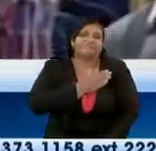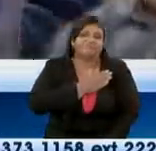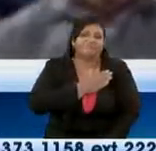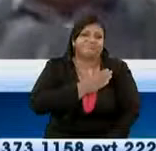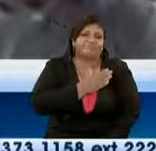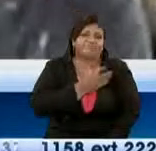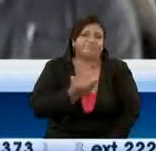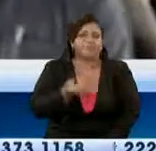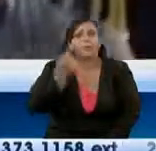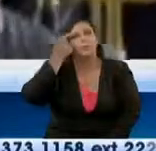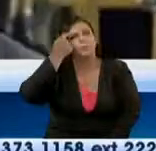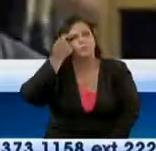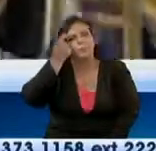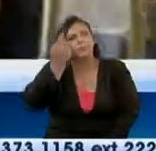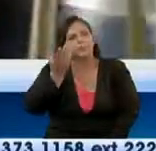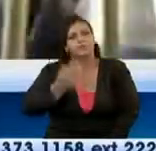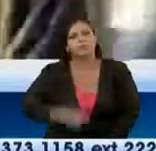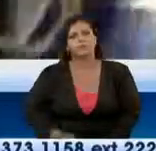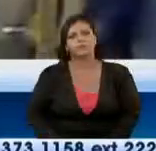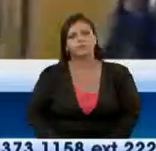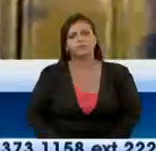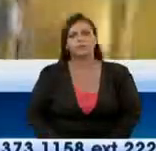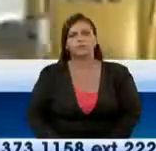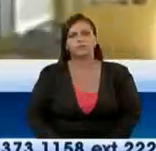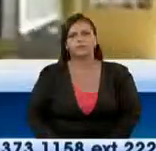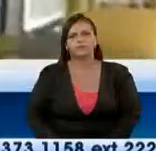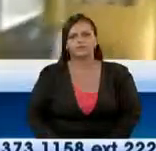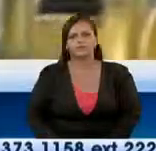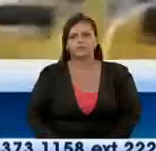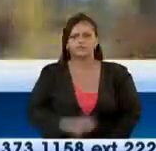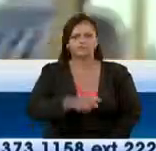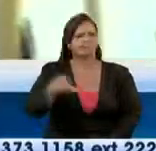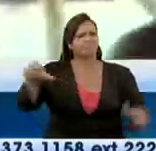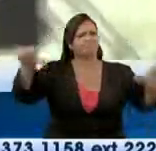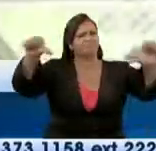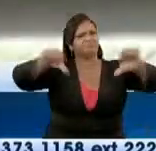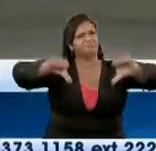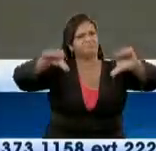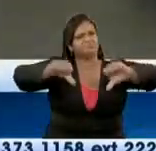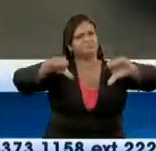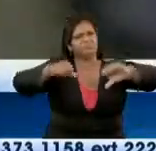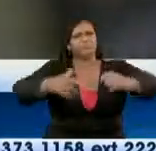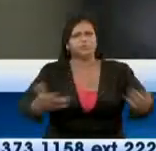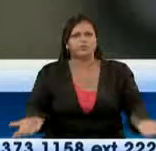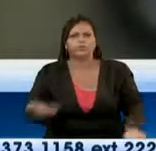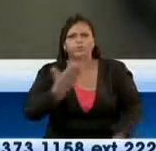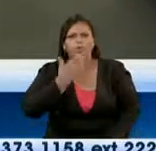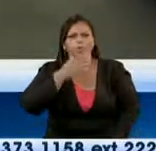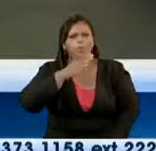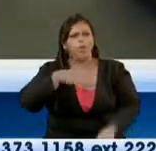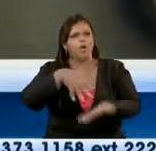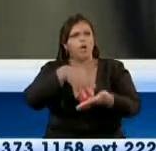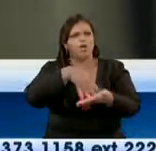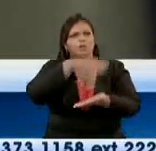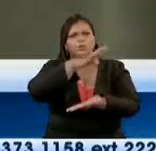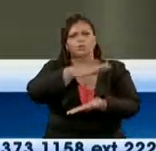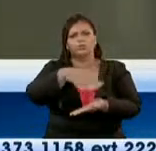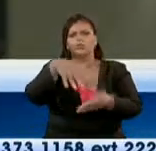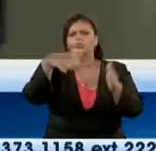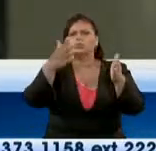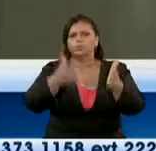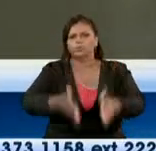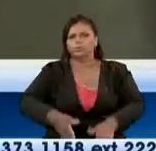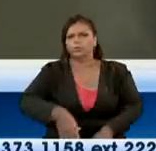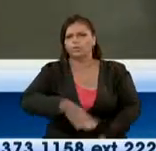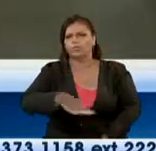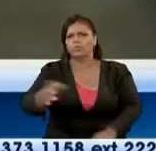mi parecer, demasiado repulsivas, porque son estudiantes y... ¿Qué hacen los estudiantes? Se meten a